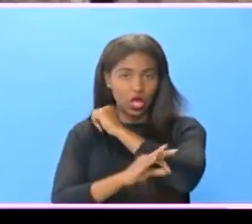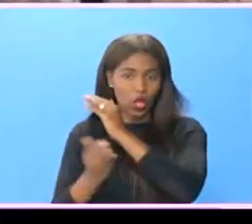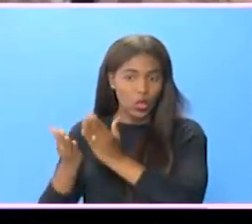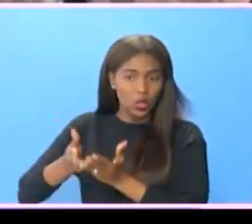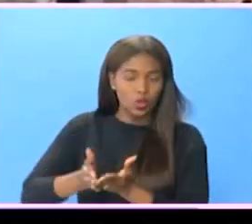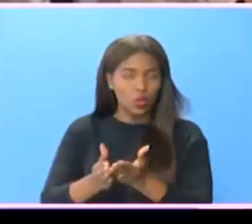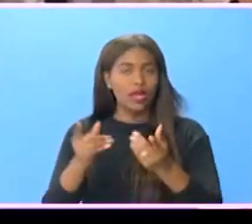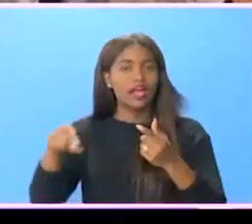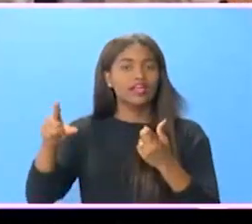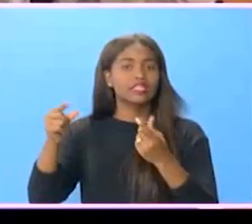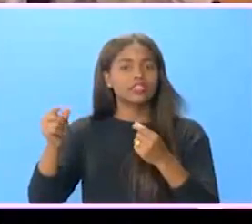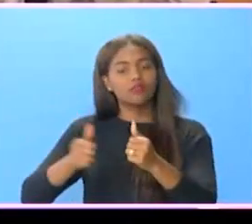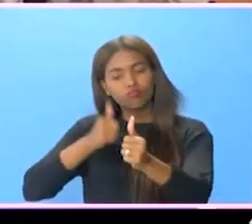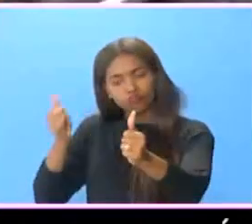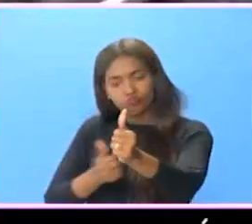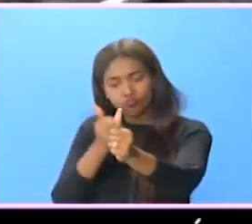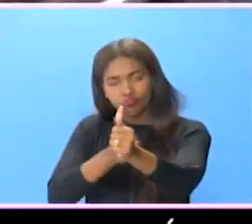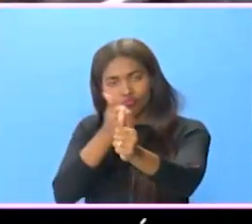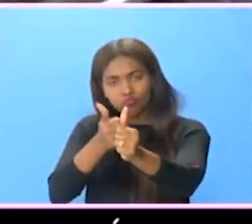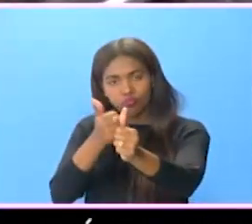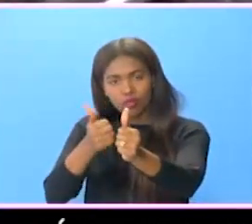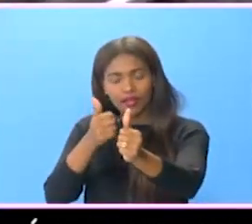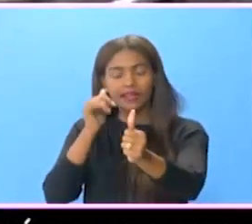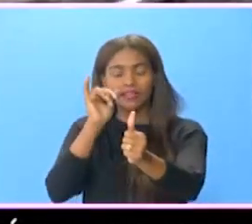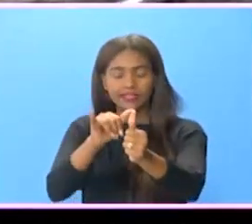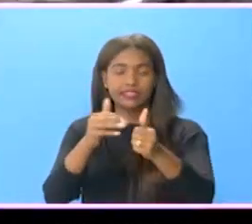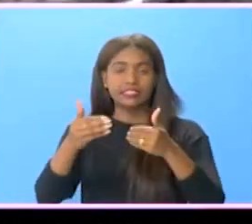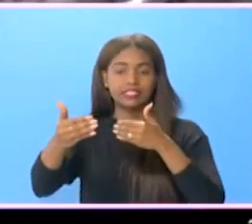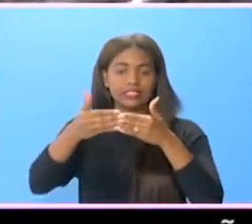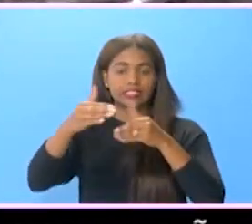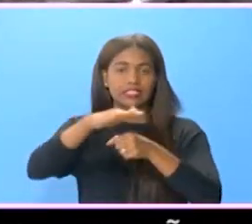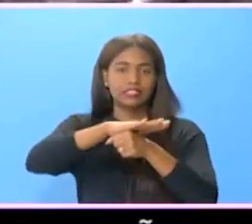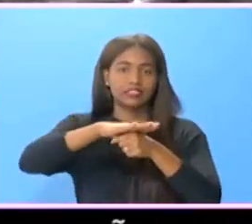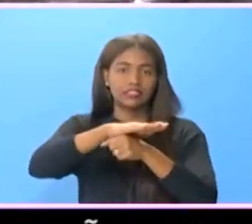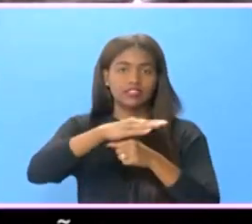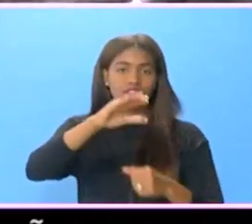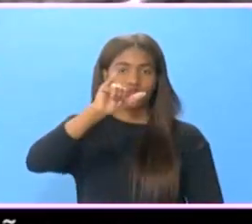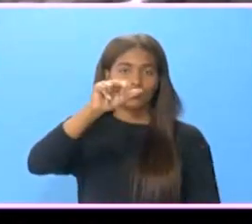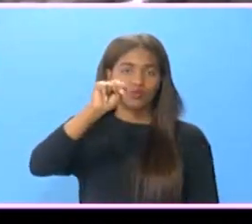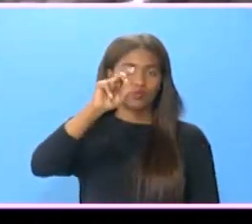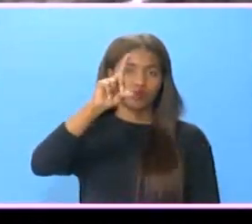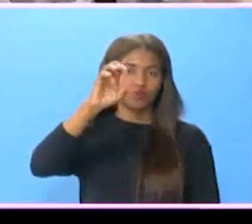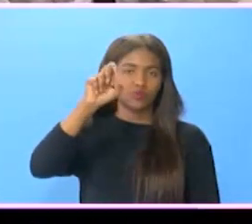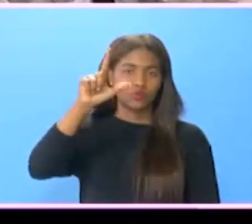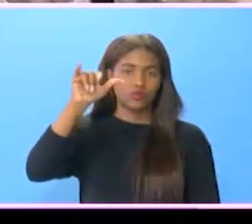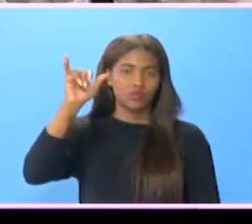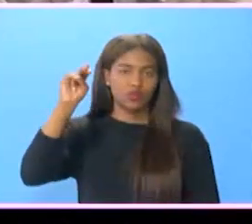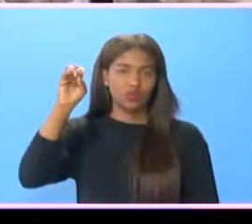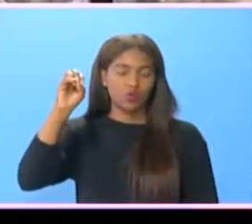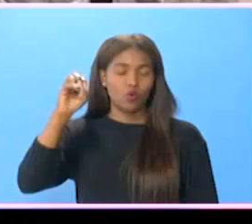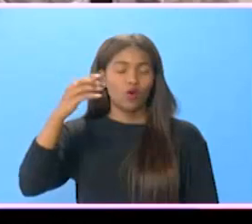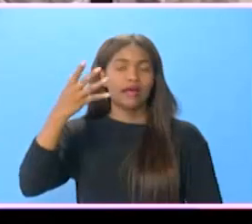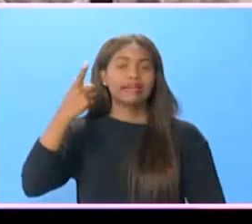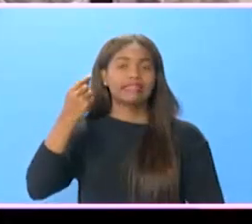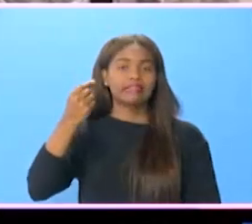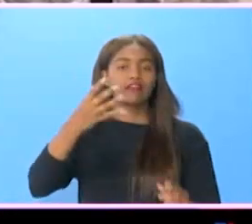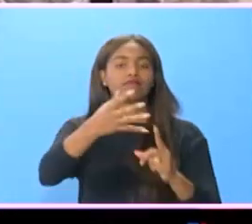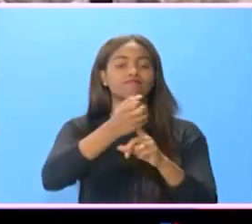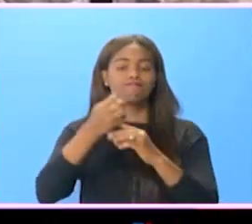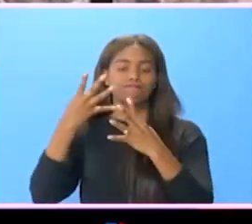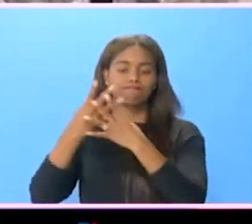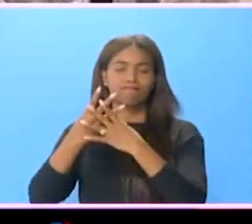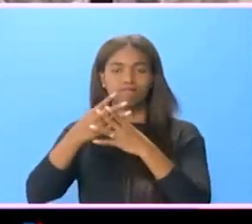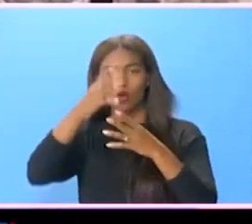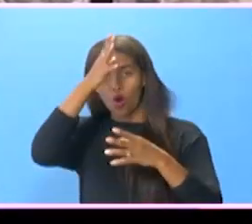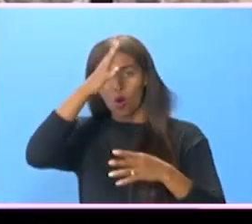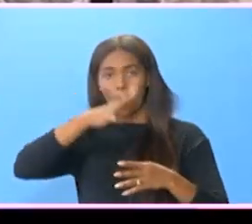amplio operativo en la Autovía del Este próximo a un camino vecinal del municipio de Juan Dolio, donde interceptaron a varios individuos a bordo de